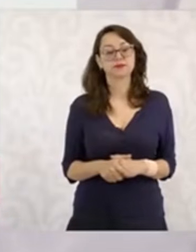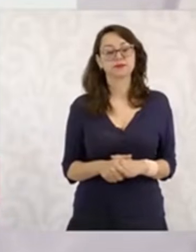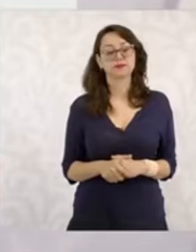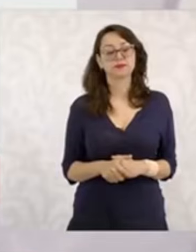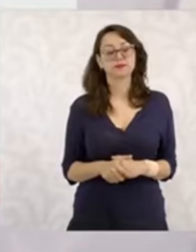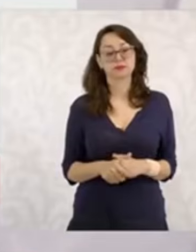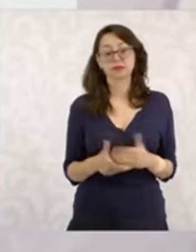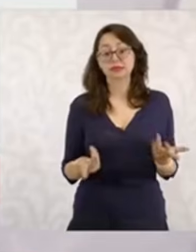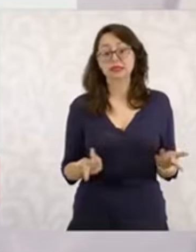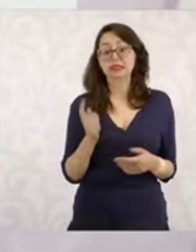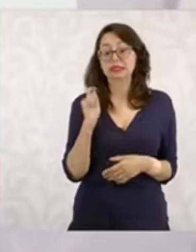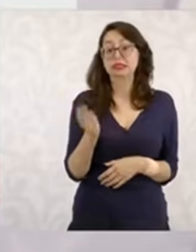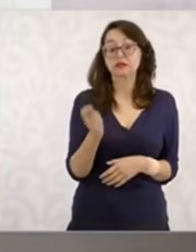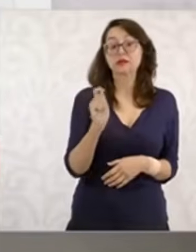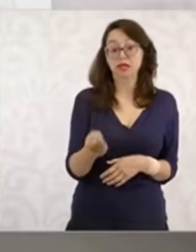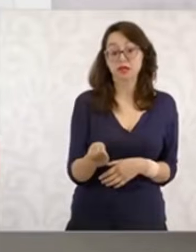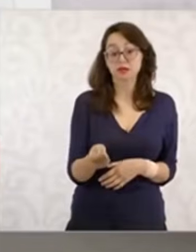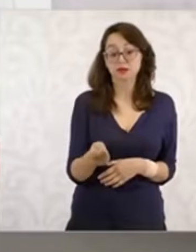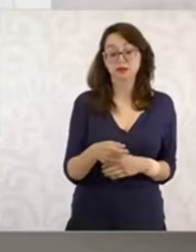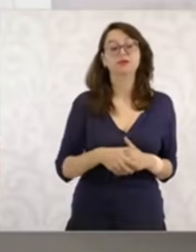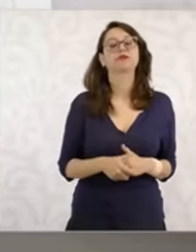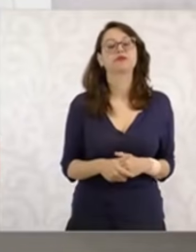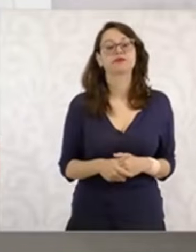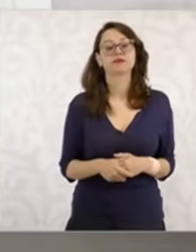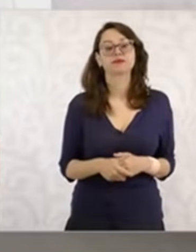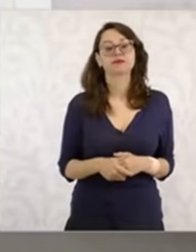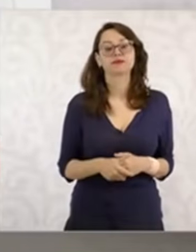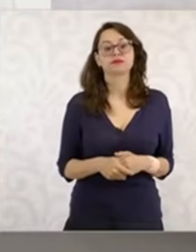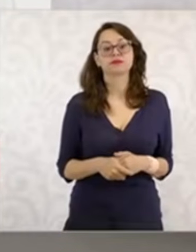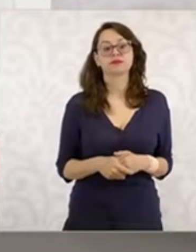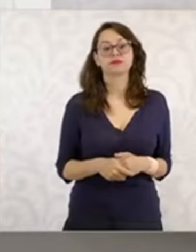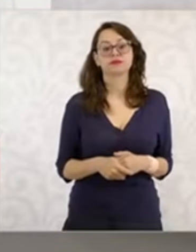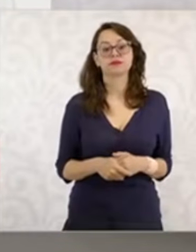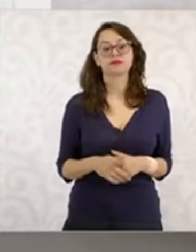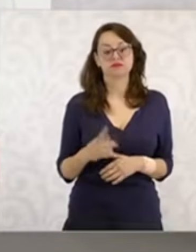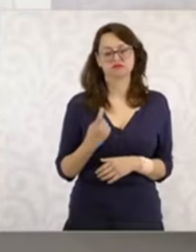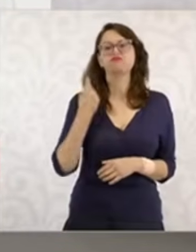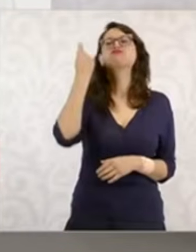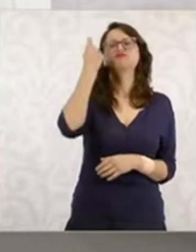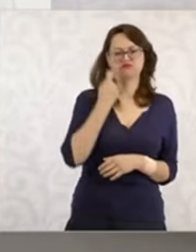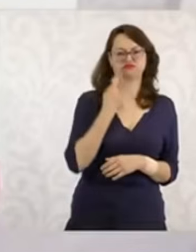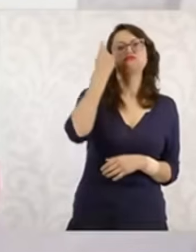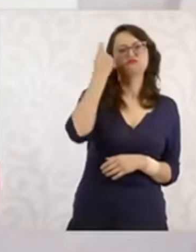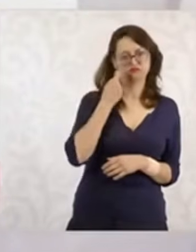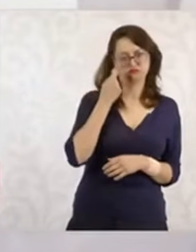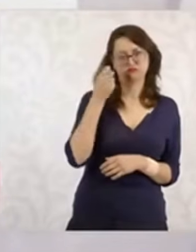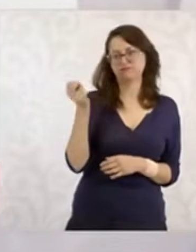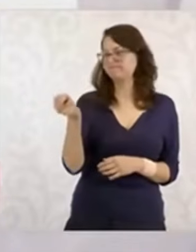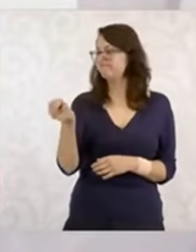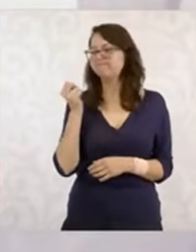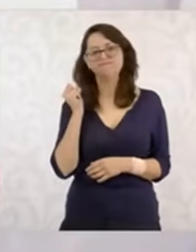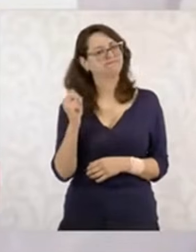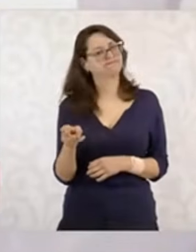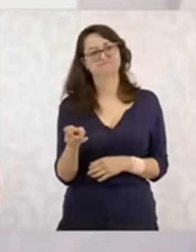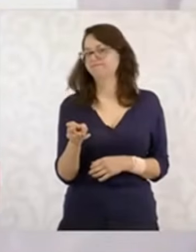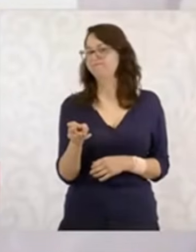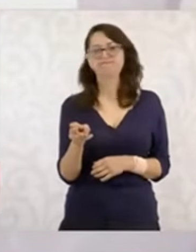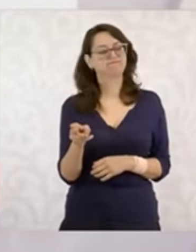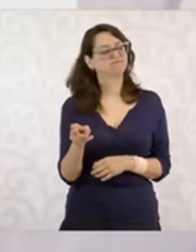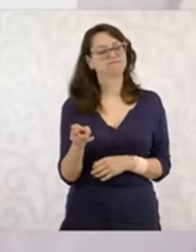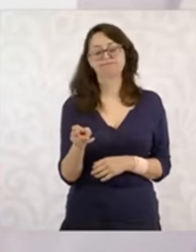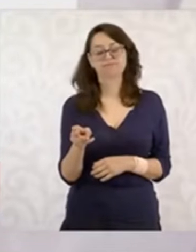¿De qué estamos hablando? Estamos hablando de pensiones sin privilegios. La presidenta de la